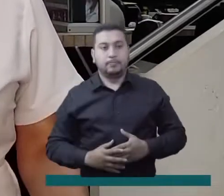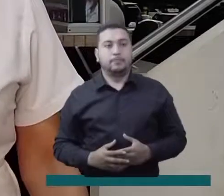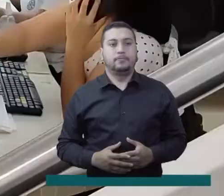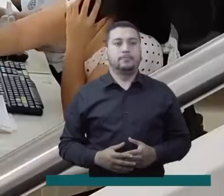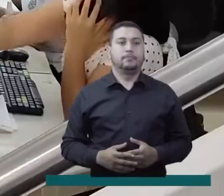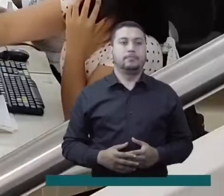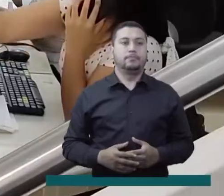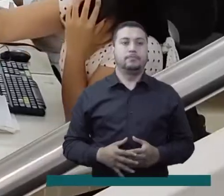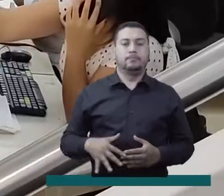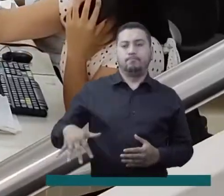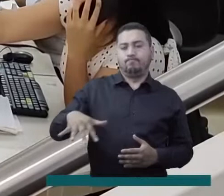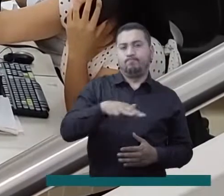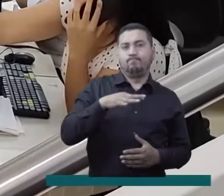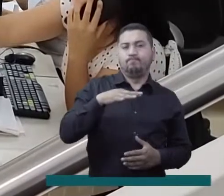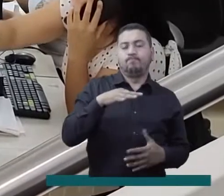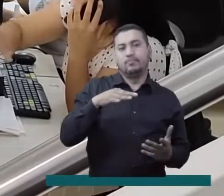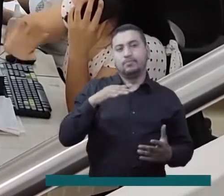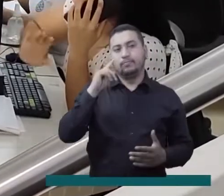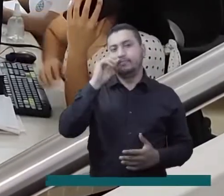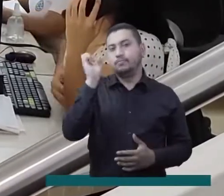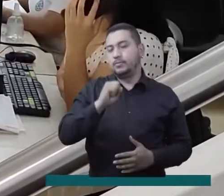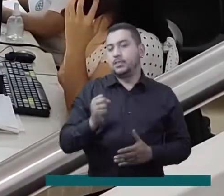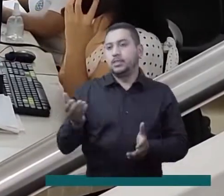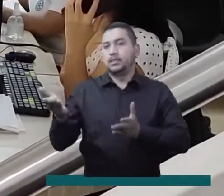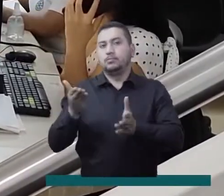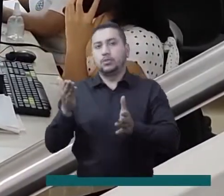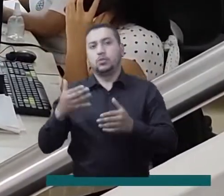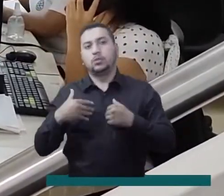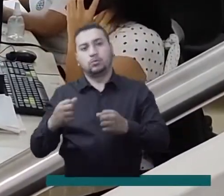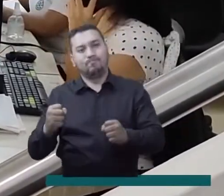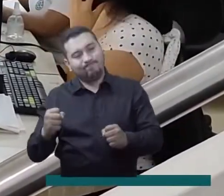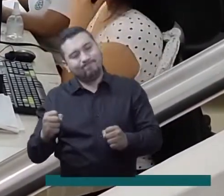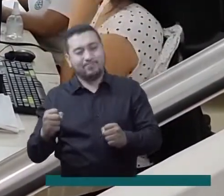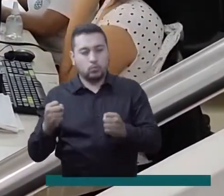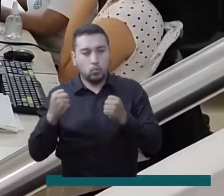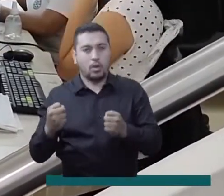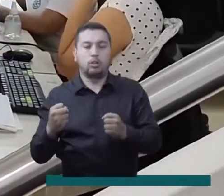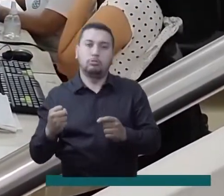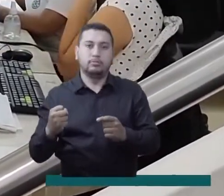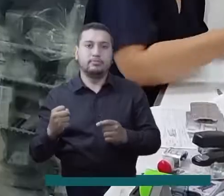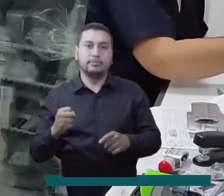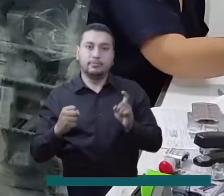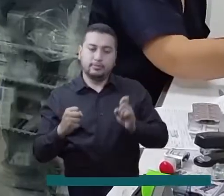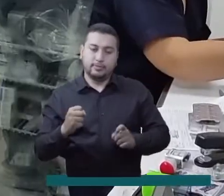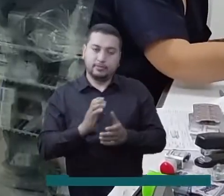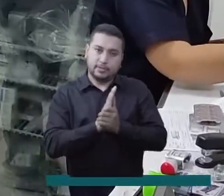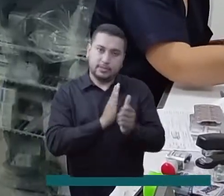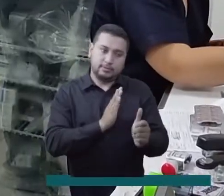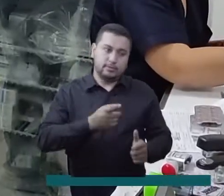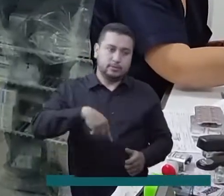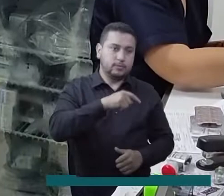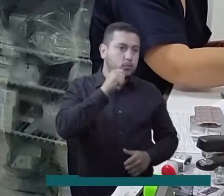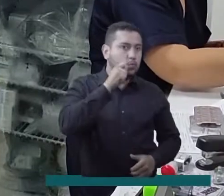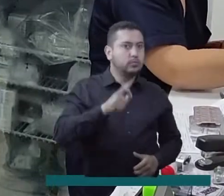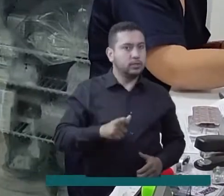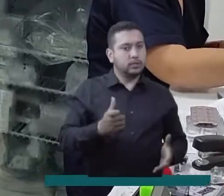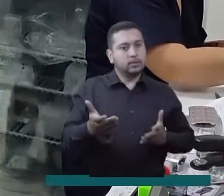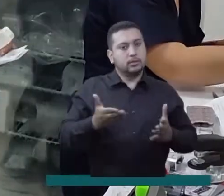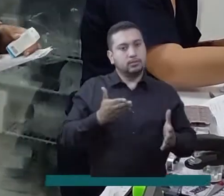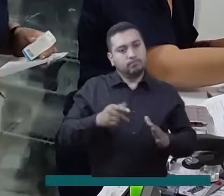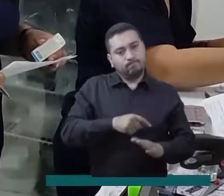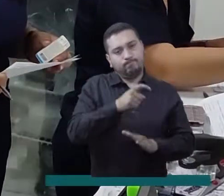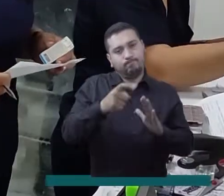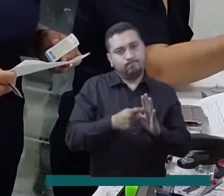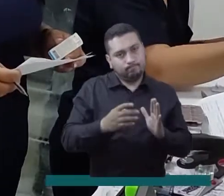y no lo es. En regiones como esta son comunes las carencias, incluso en algunos servicios de salud. Por eso es importante que el talento humano